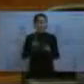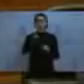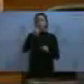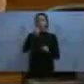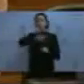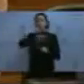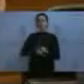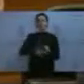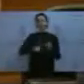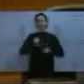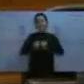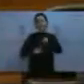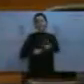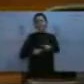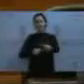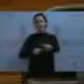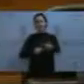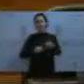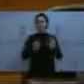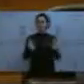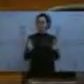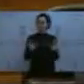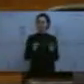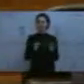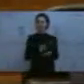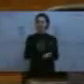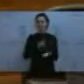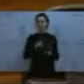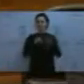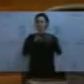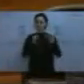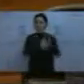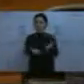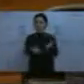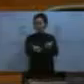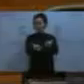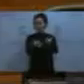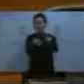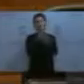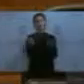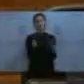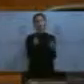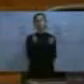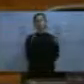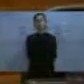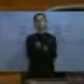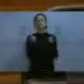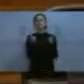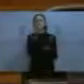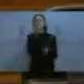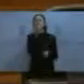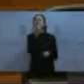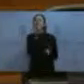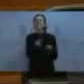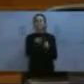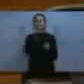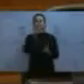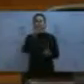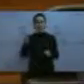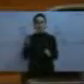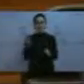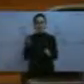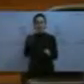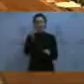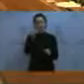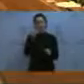de los sucesivos gobiernos socialistas que ha habido en la historia de Asturias, ni tampoco ha sido promovida, por ejemplo, por Izquierda Unida, que le gusta